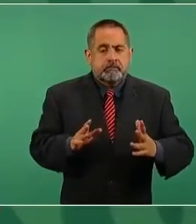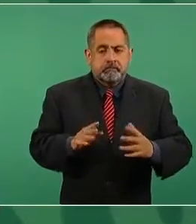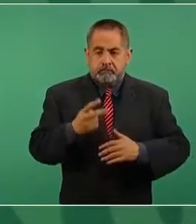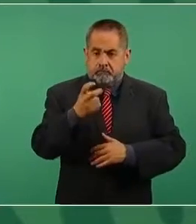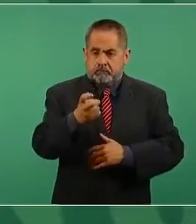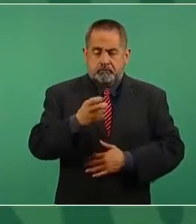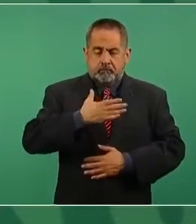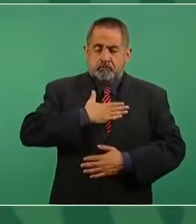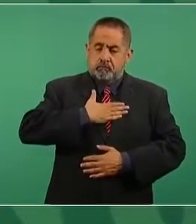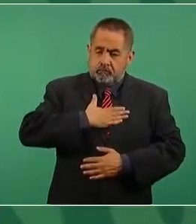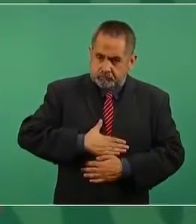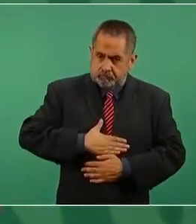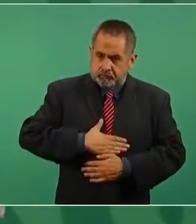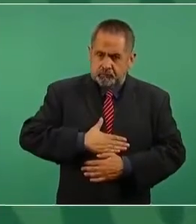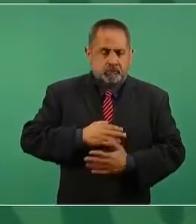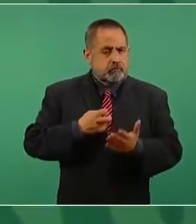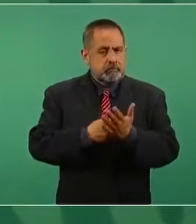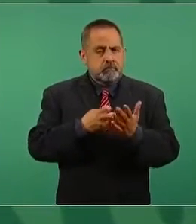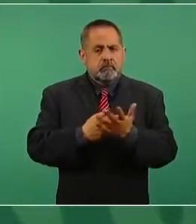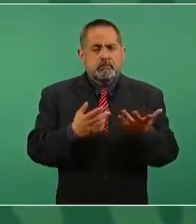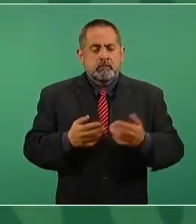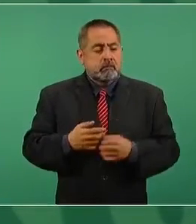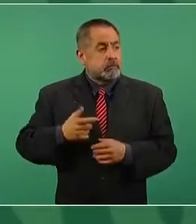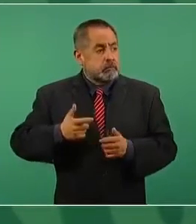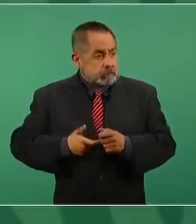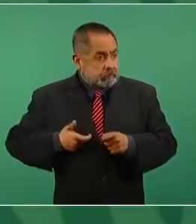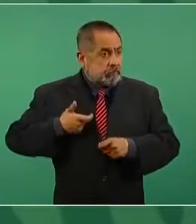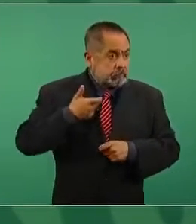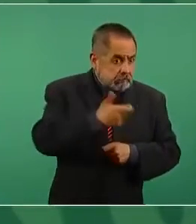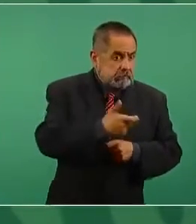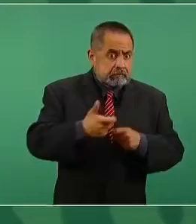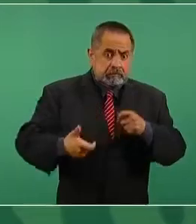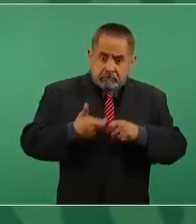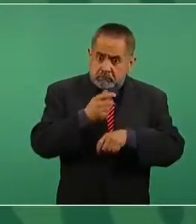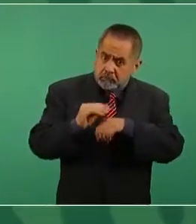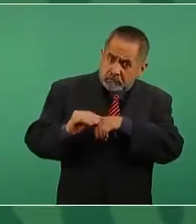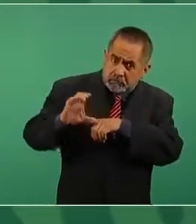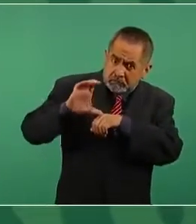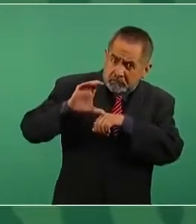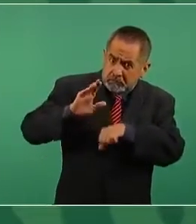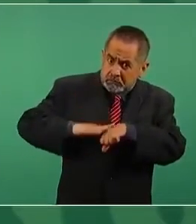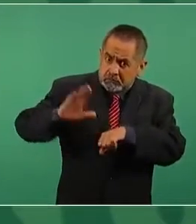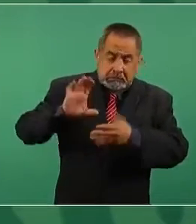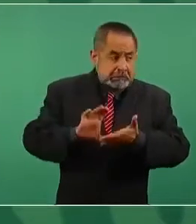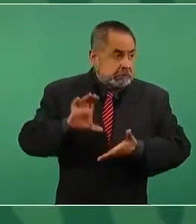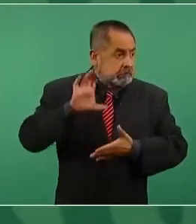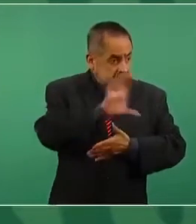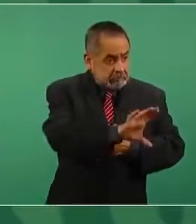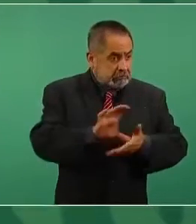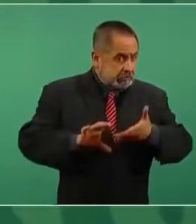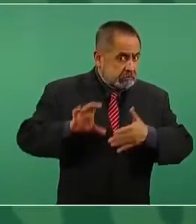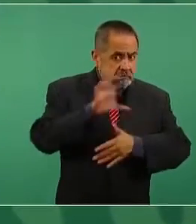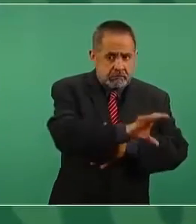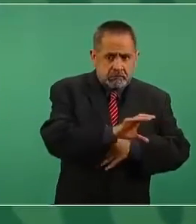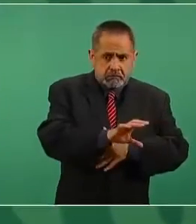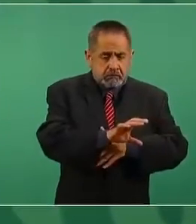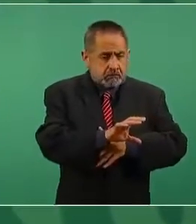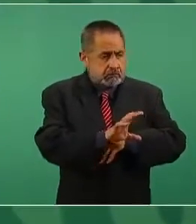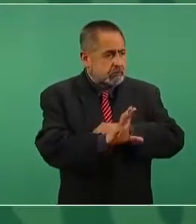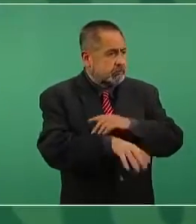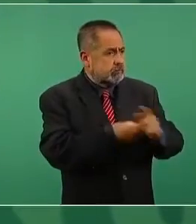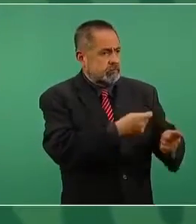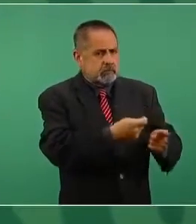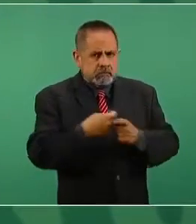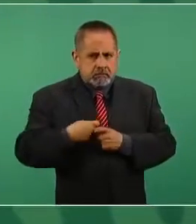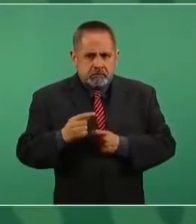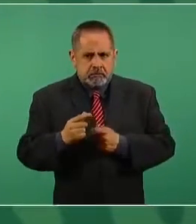Esto es lo justo. ¿Por qué te voy a pagar más por la energía eléctrica de